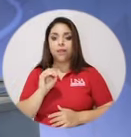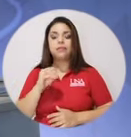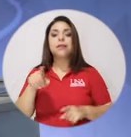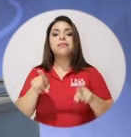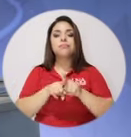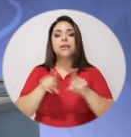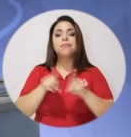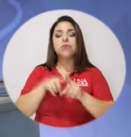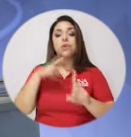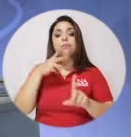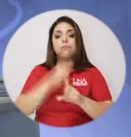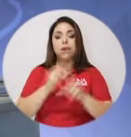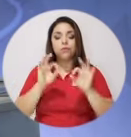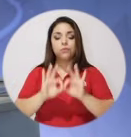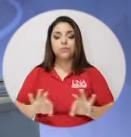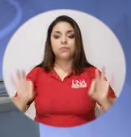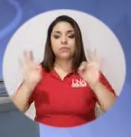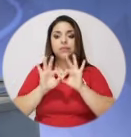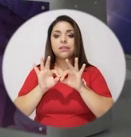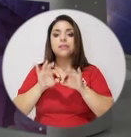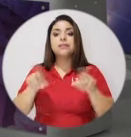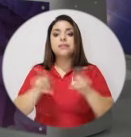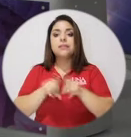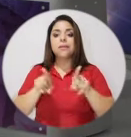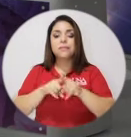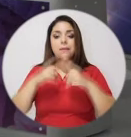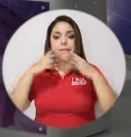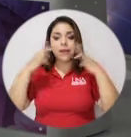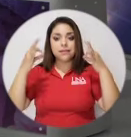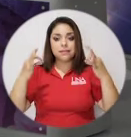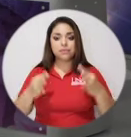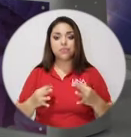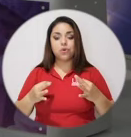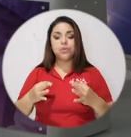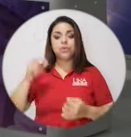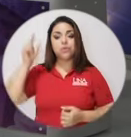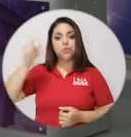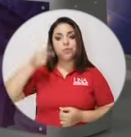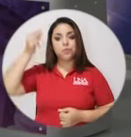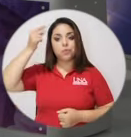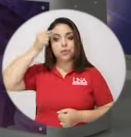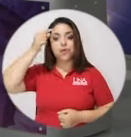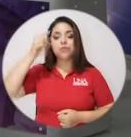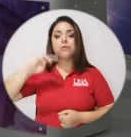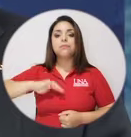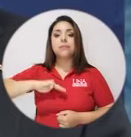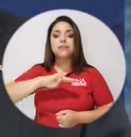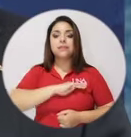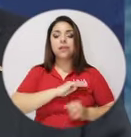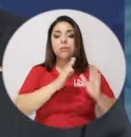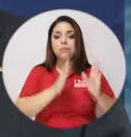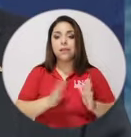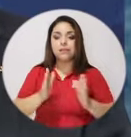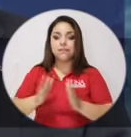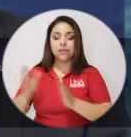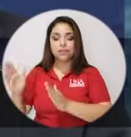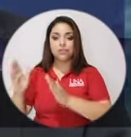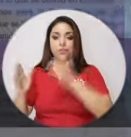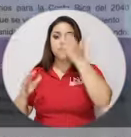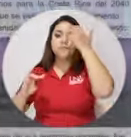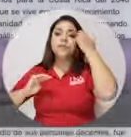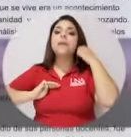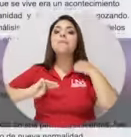un impacto importante, inclusive a nivel de tomadores de decisiones gubernamentales, Ministerio de